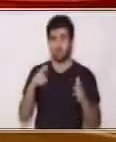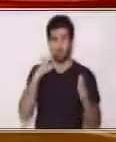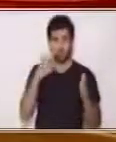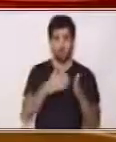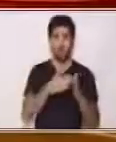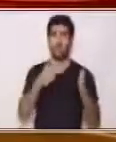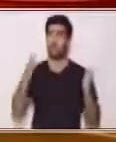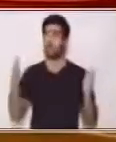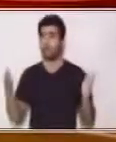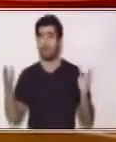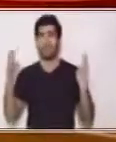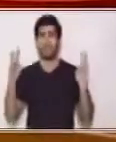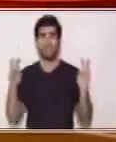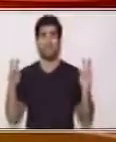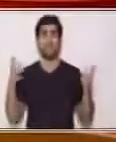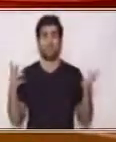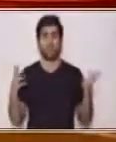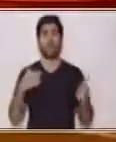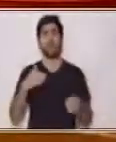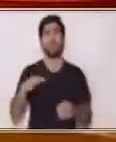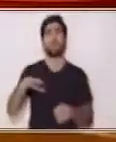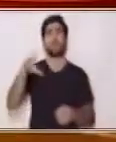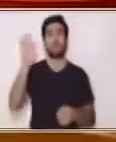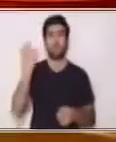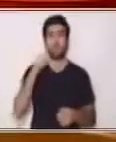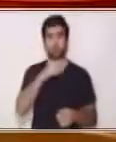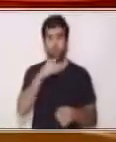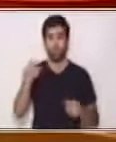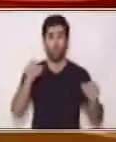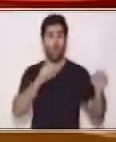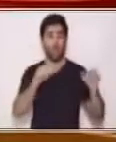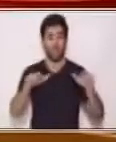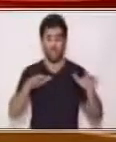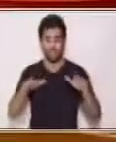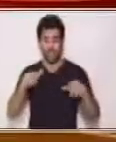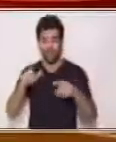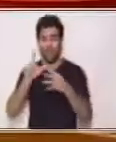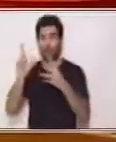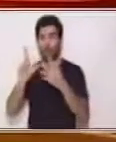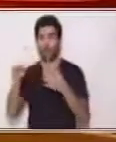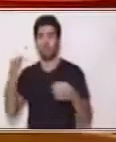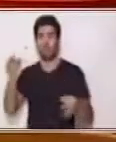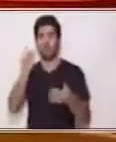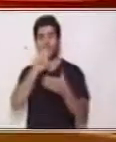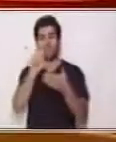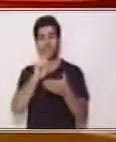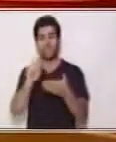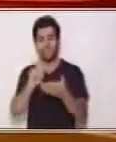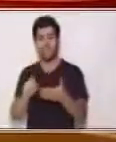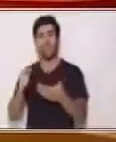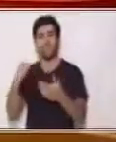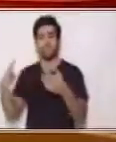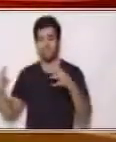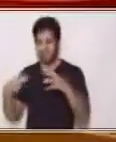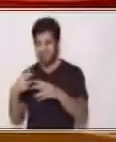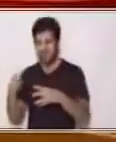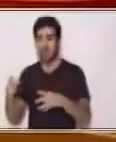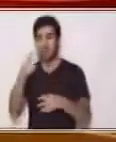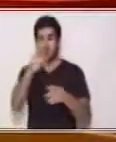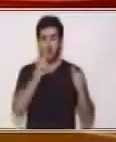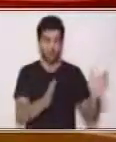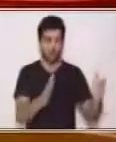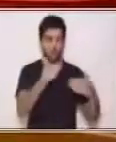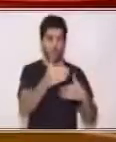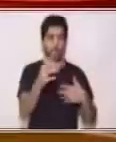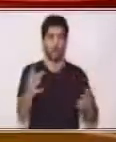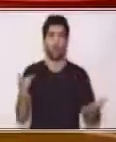día de hoy, te invito a que todas las actividades que realizamos las coloques dentro de tu caja de Aprendo en